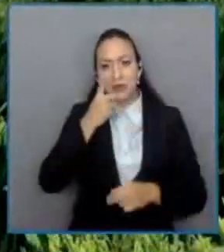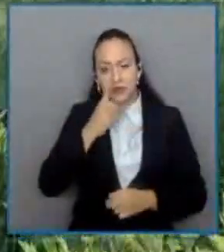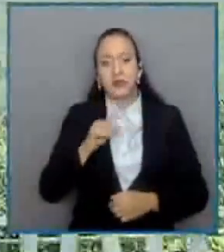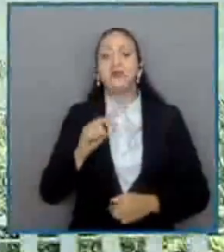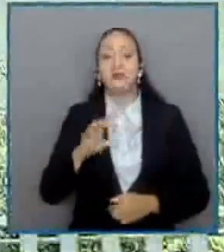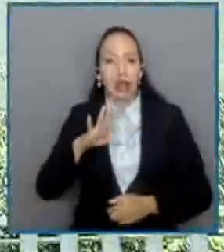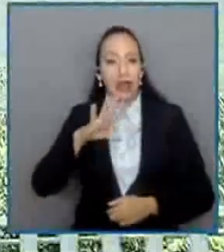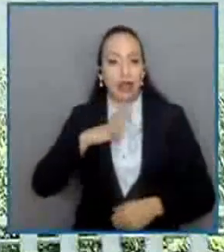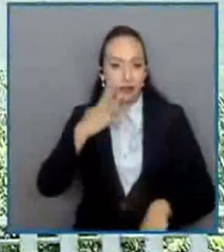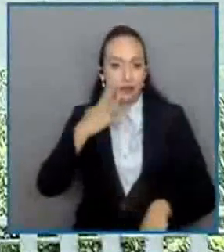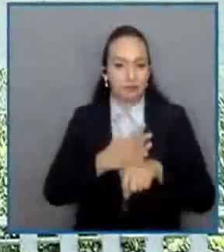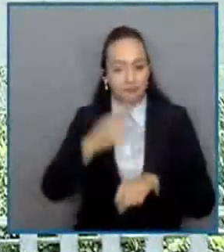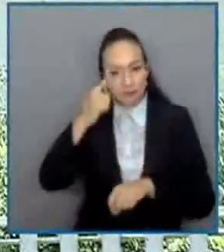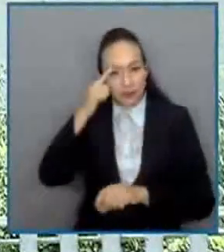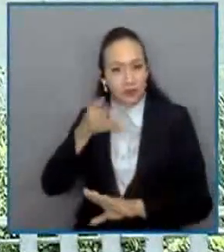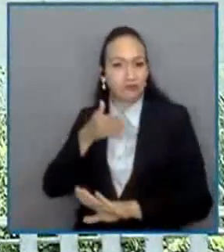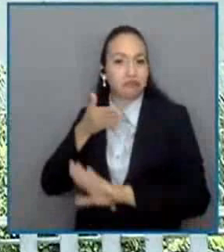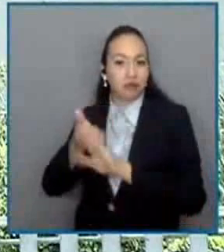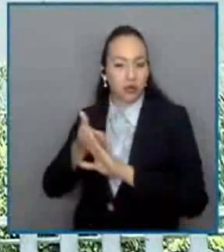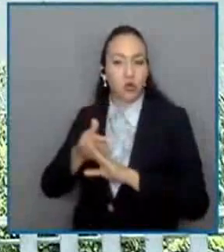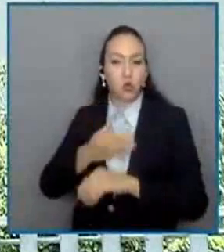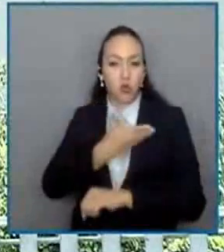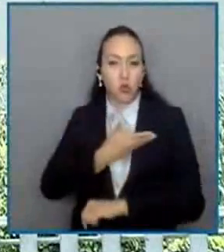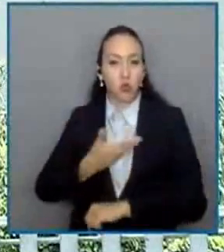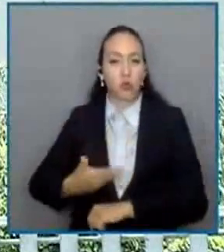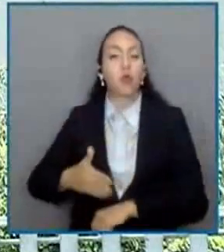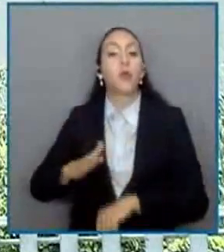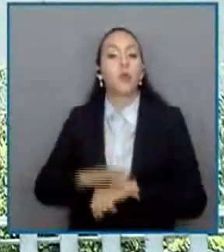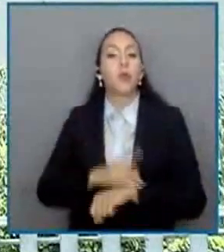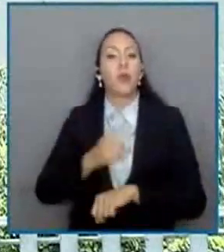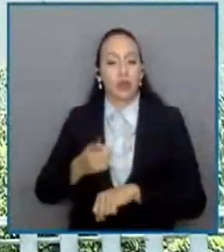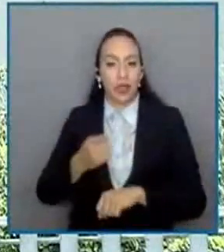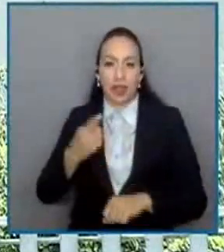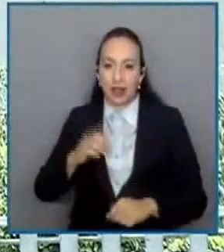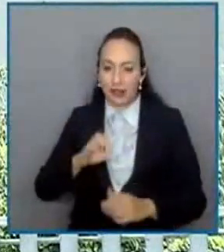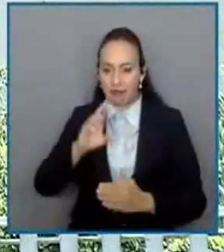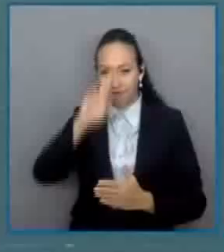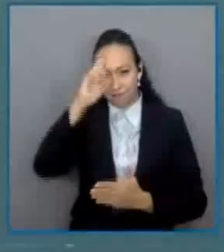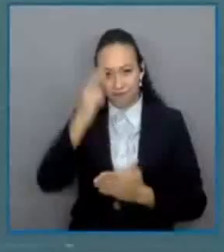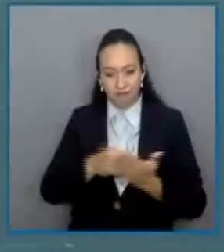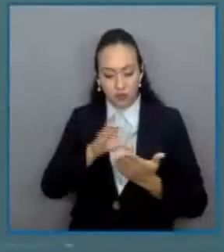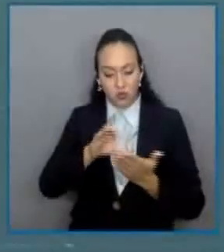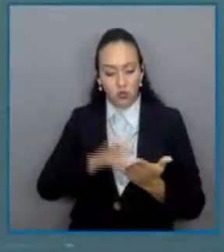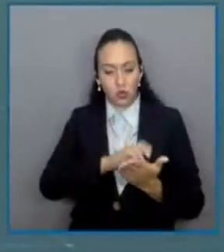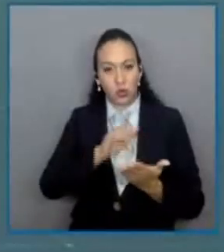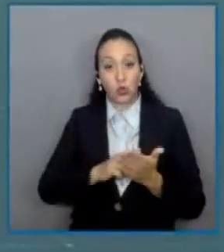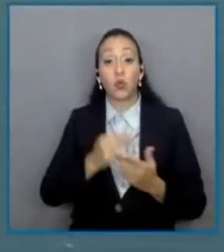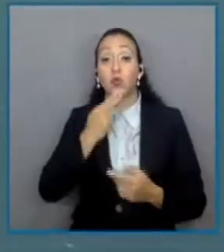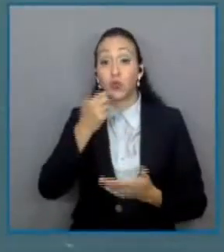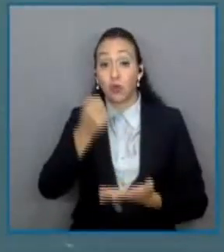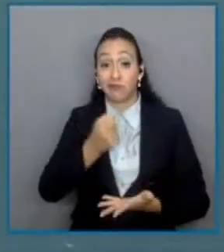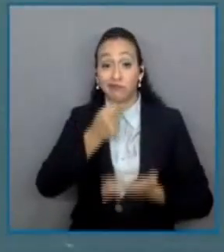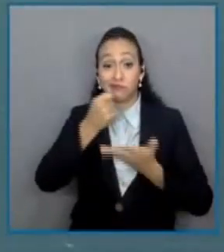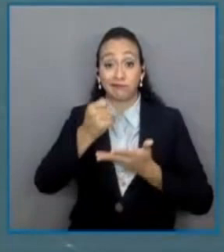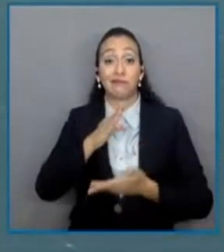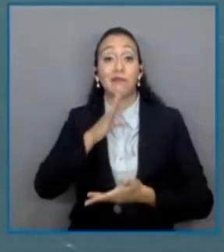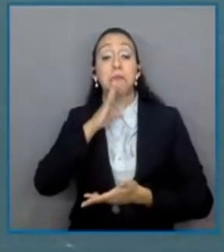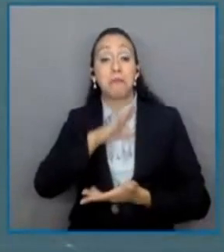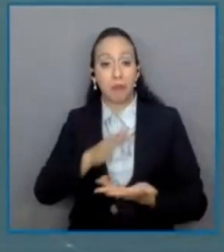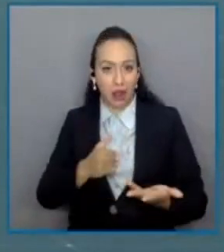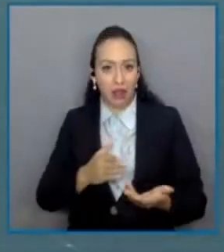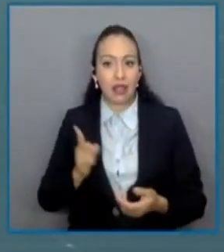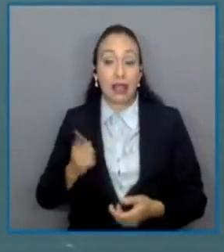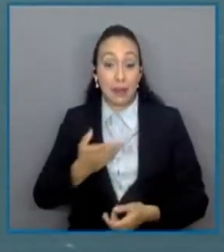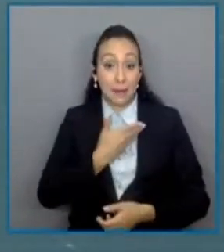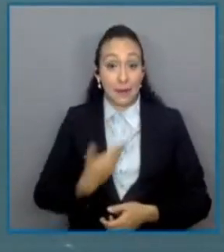promoción personalizada, vulneración a principios constitucionales y uso indebido de recursos públicos por parte del presidente López